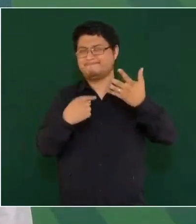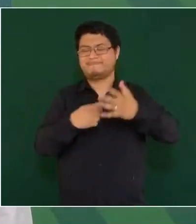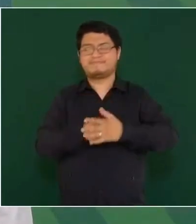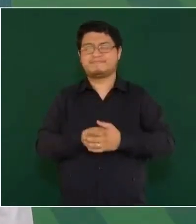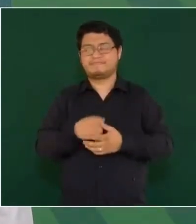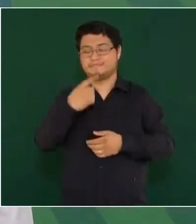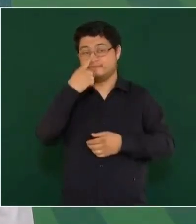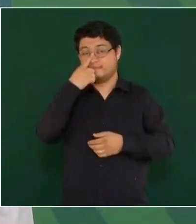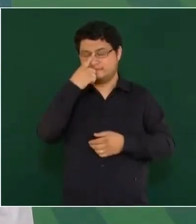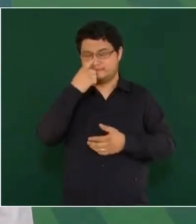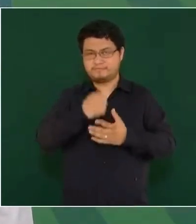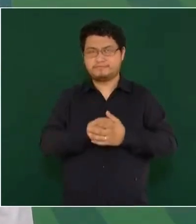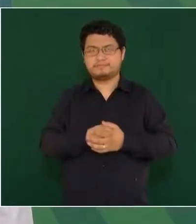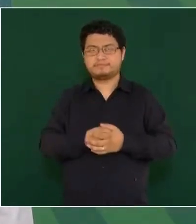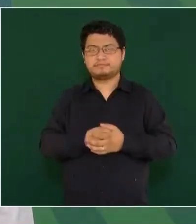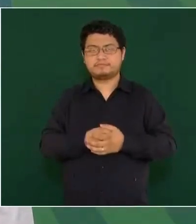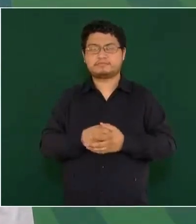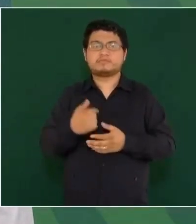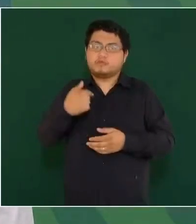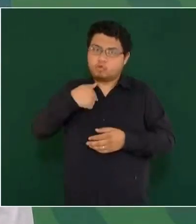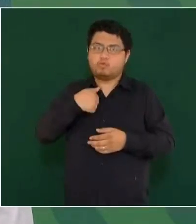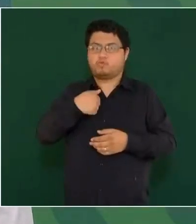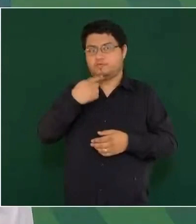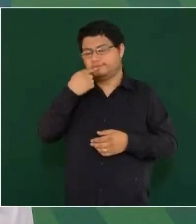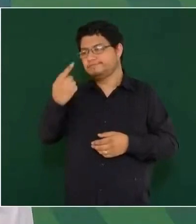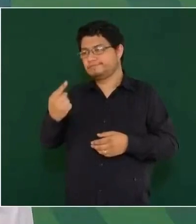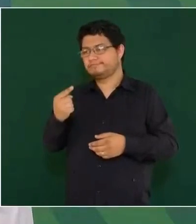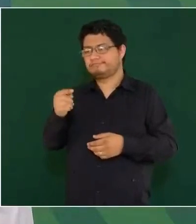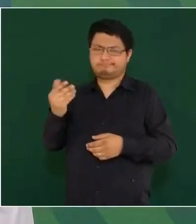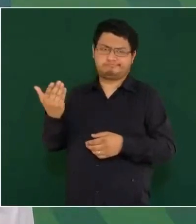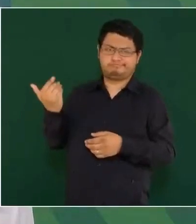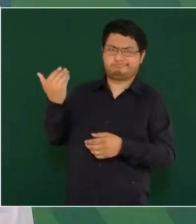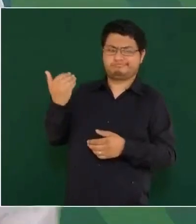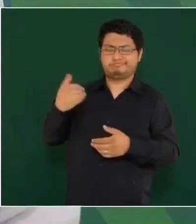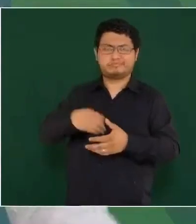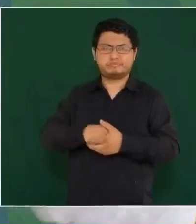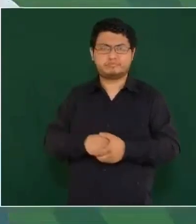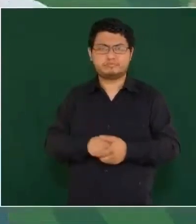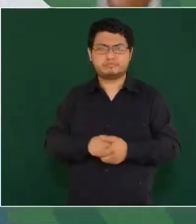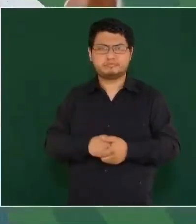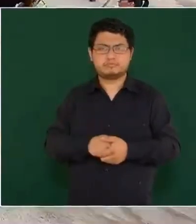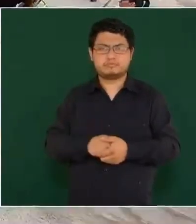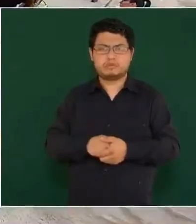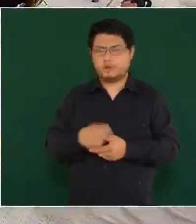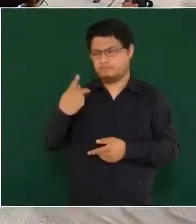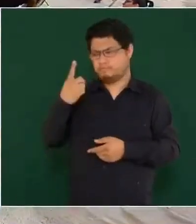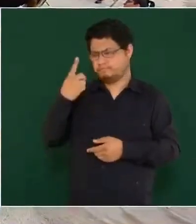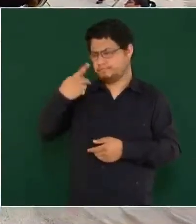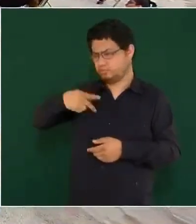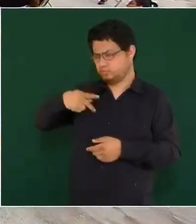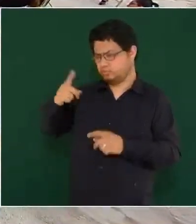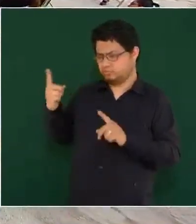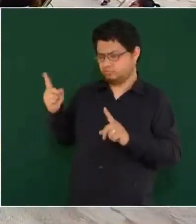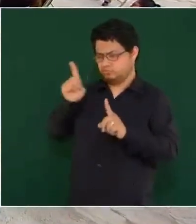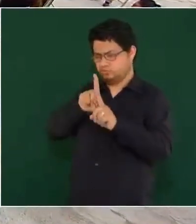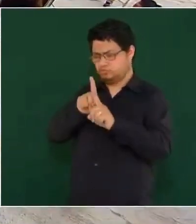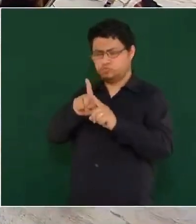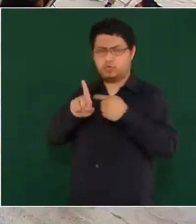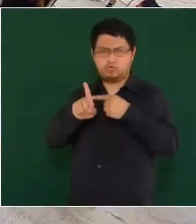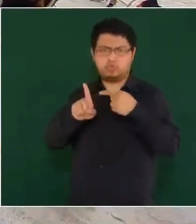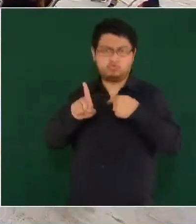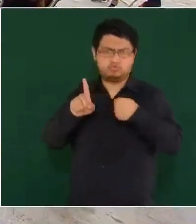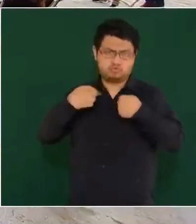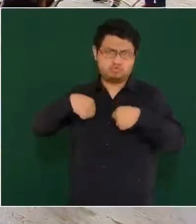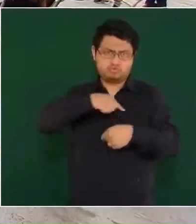no les comentaba de una gente que estuvo con nosotros ahora